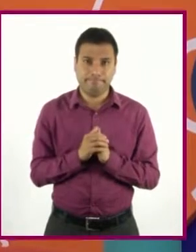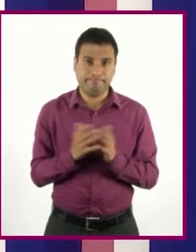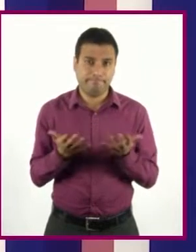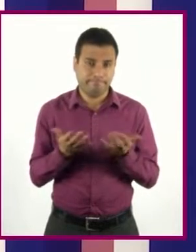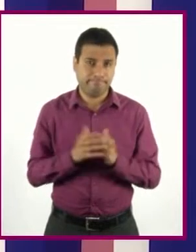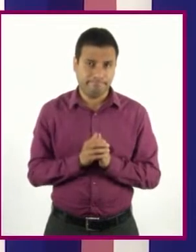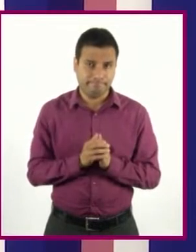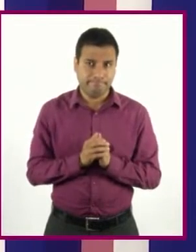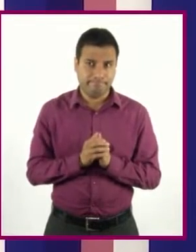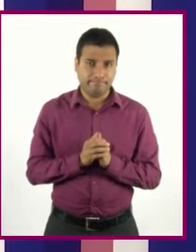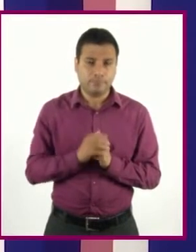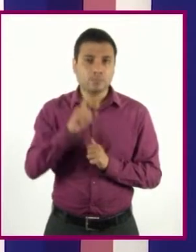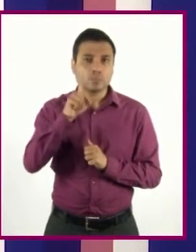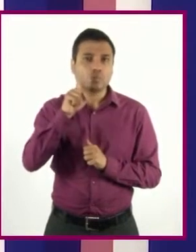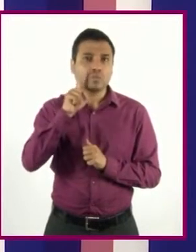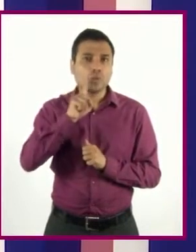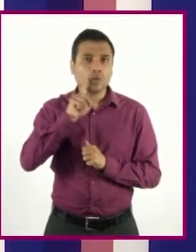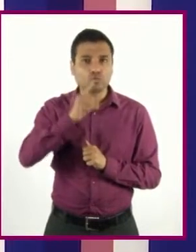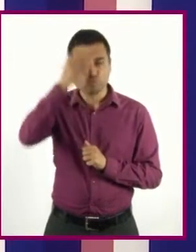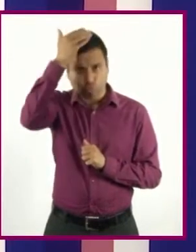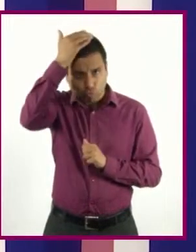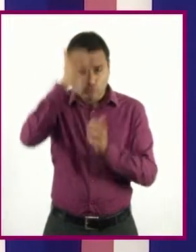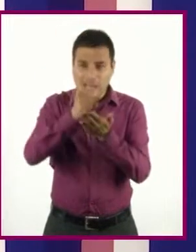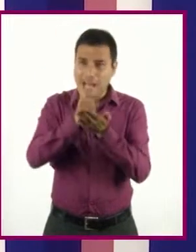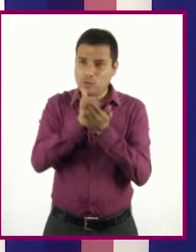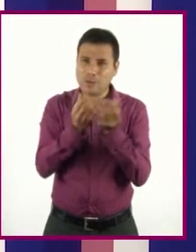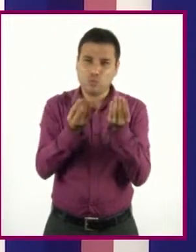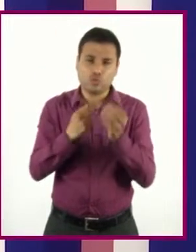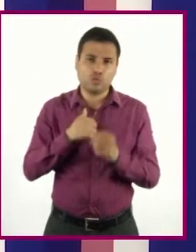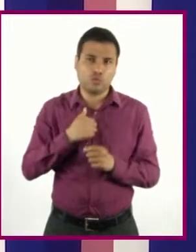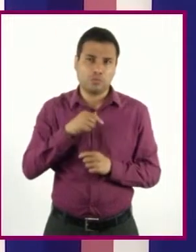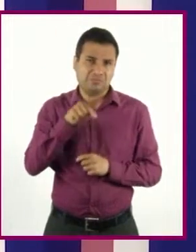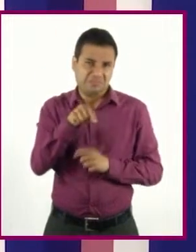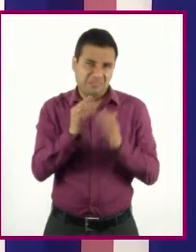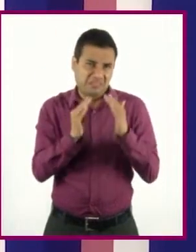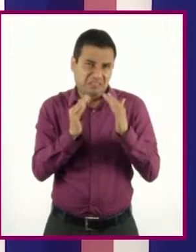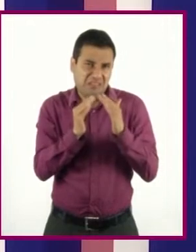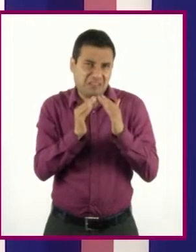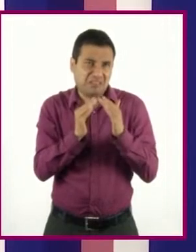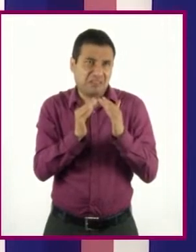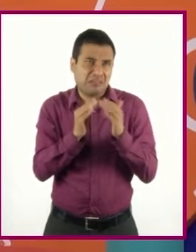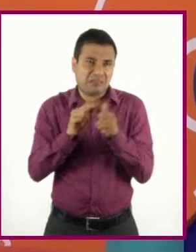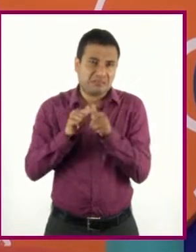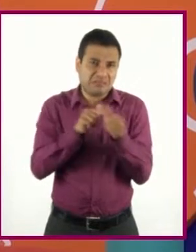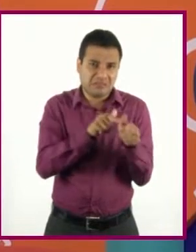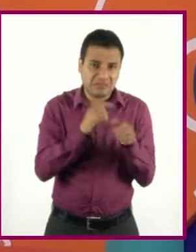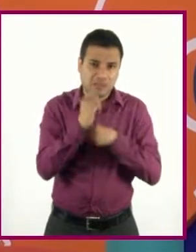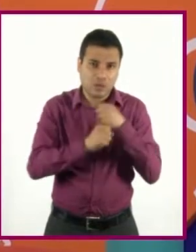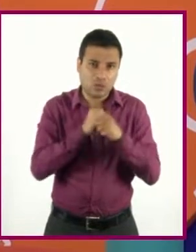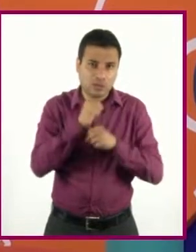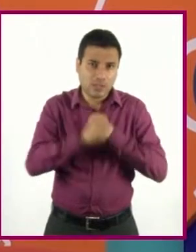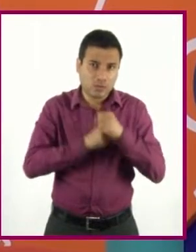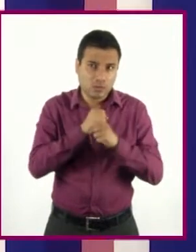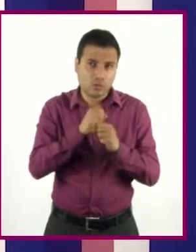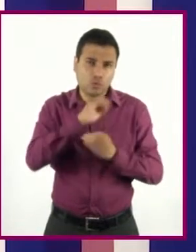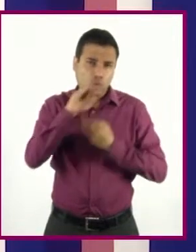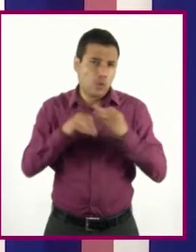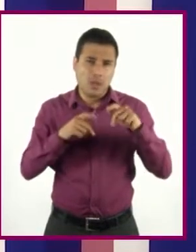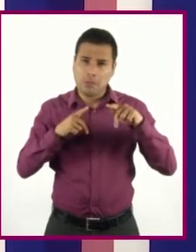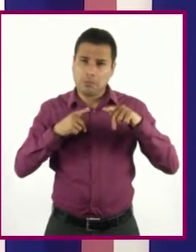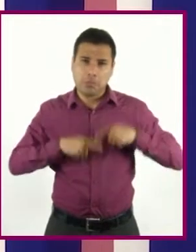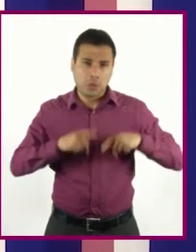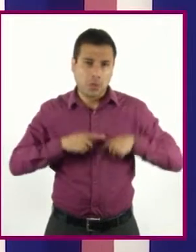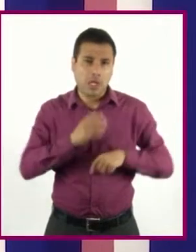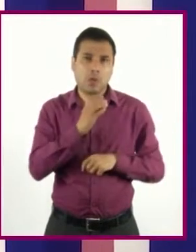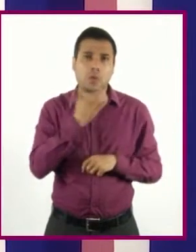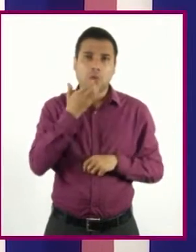cerca de ella. Desde que yo vivo ahí, que son pues muchos años, todos los vecinos van a verla para que les